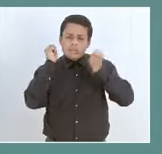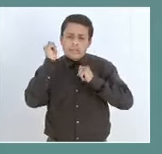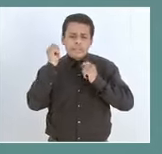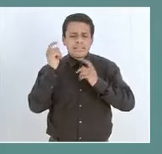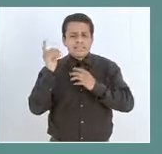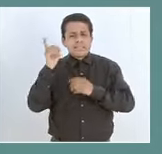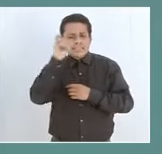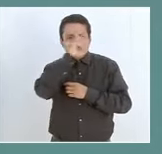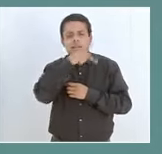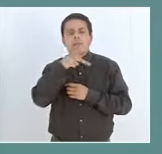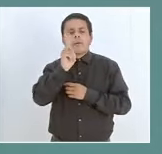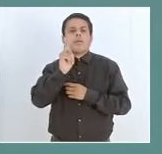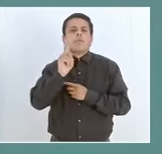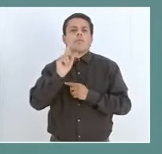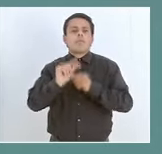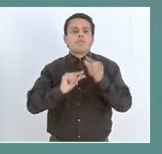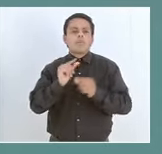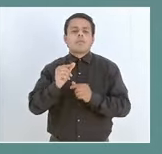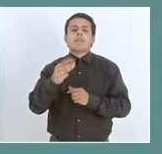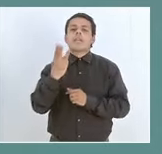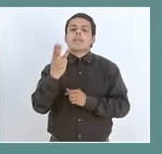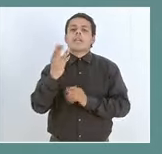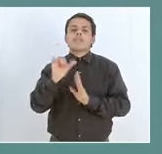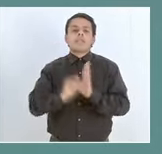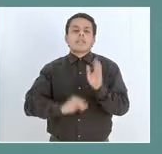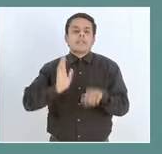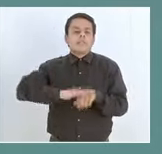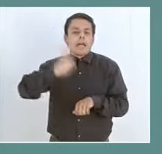seguros que ya en 3 meses más,